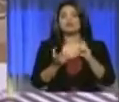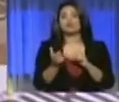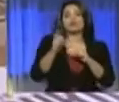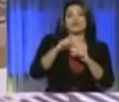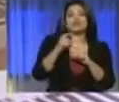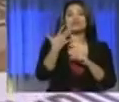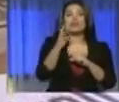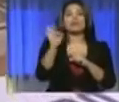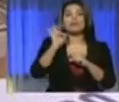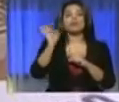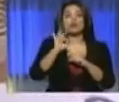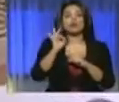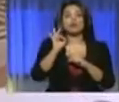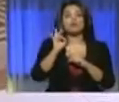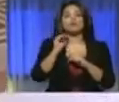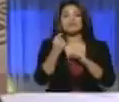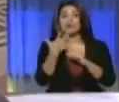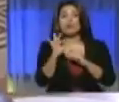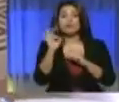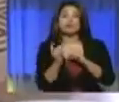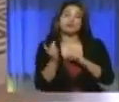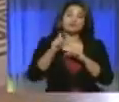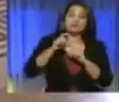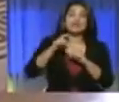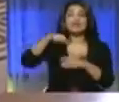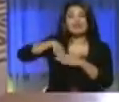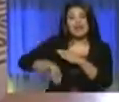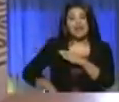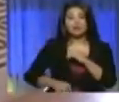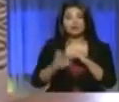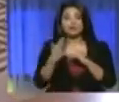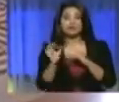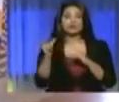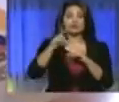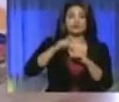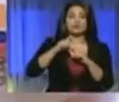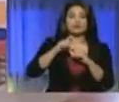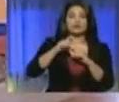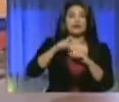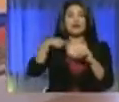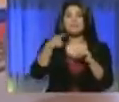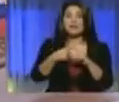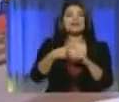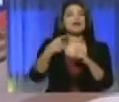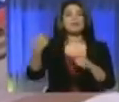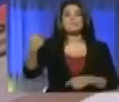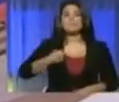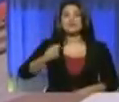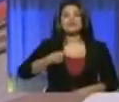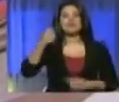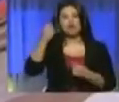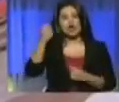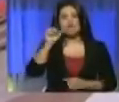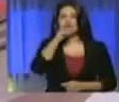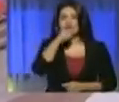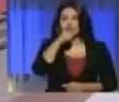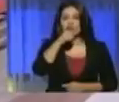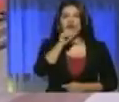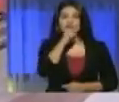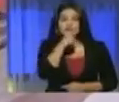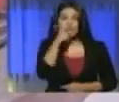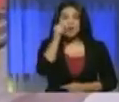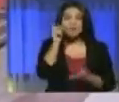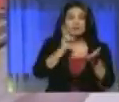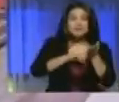del salario mínimo nacional, del 50% de las pensiones de nuestros pensionados,